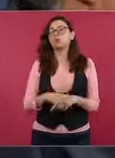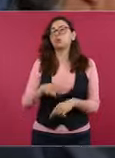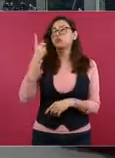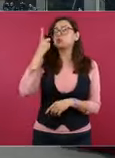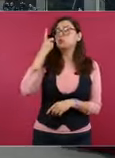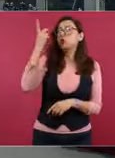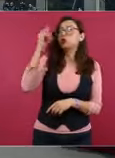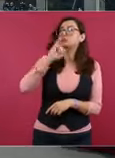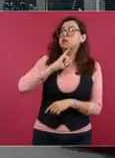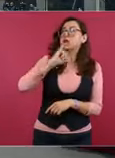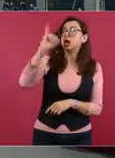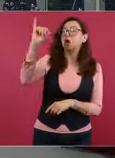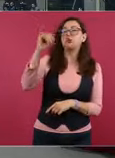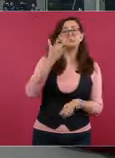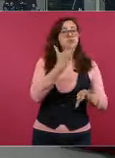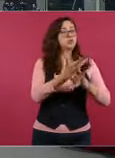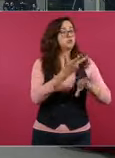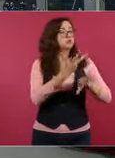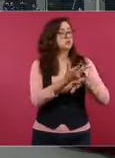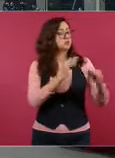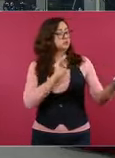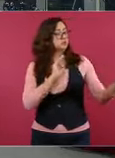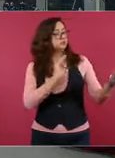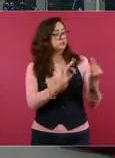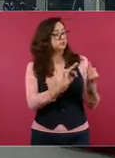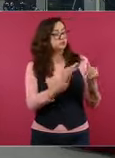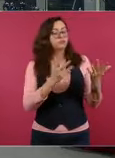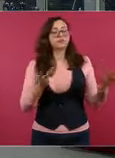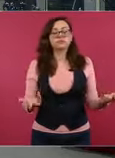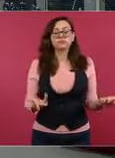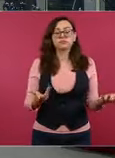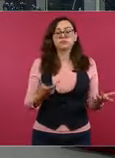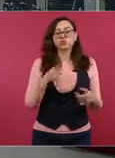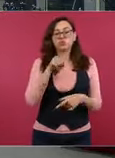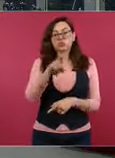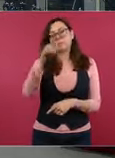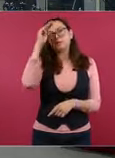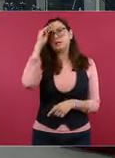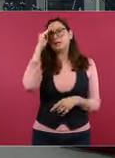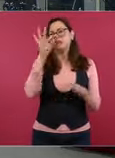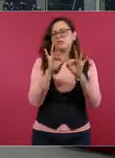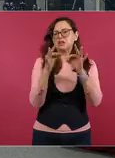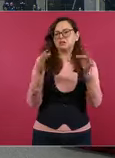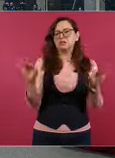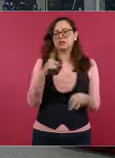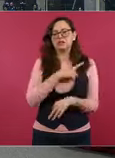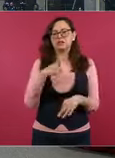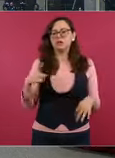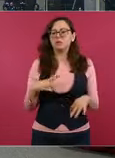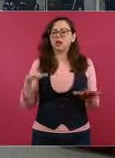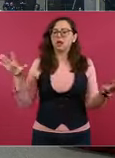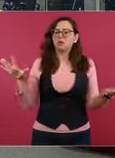esto. Bueno, ¿está de acuerdo? Eso lo platico aquí en el libro. Siento que es un tema